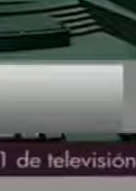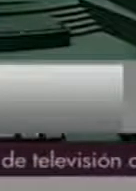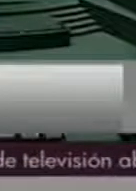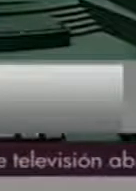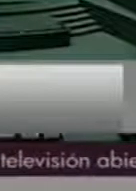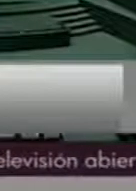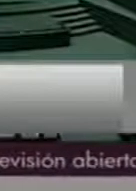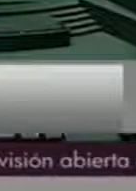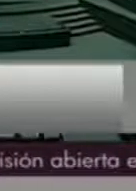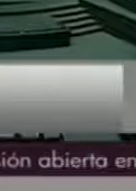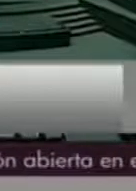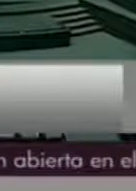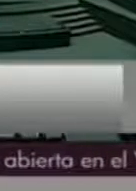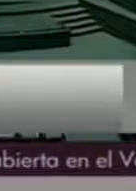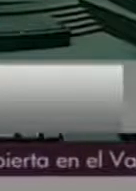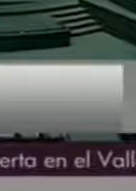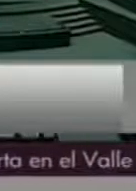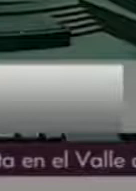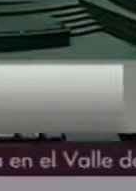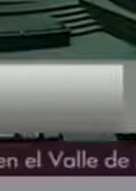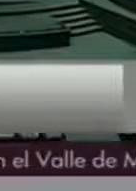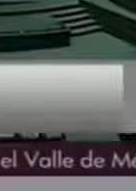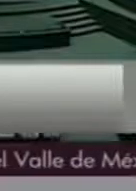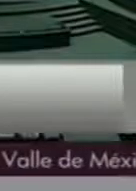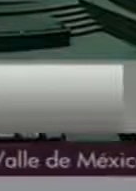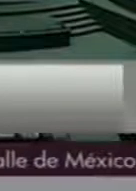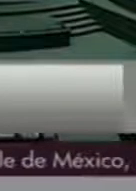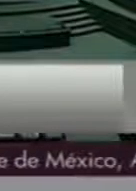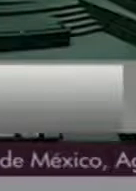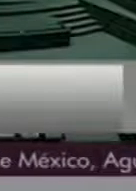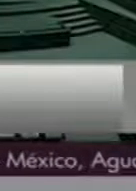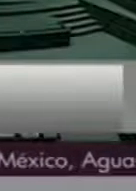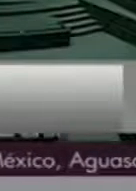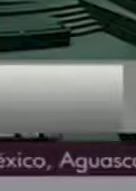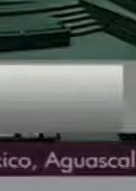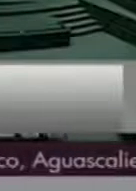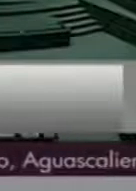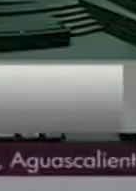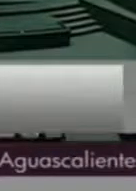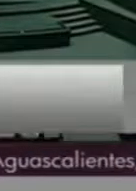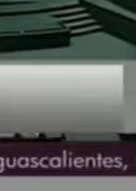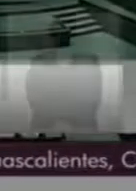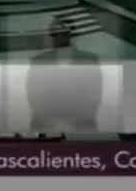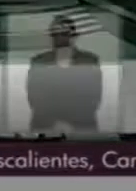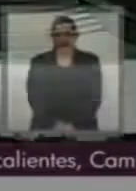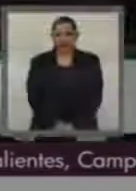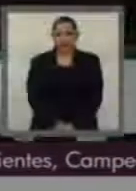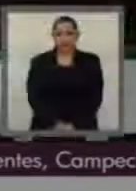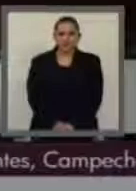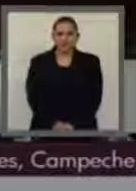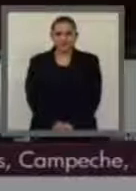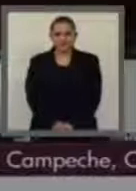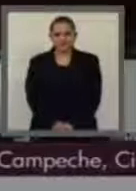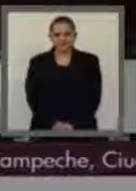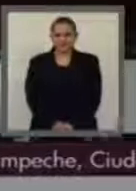emergen millones de damnificados, víctimas de la política económica. Los fenómenos naturales manifestaron